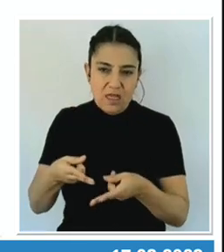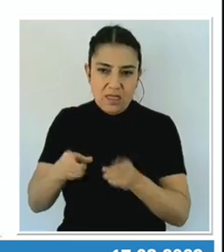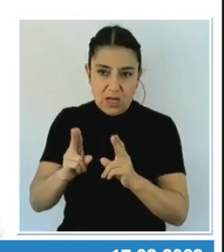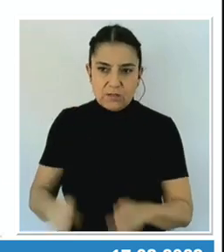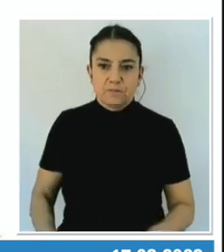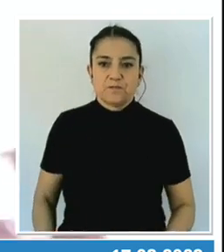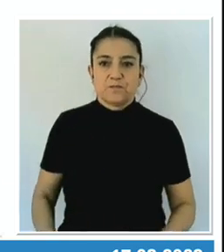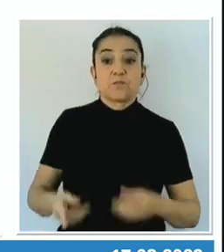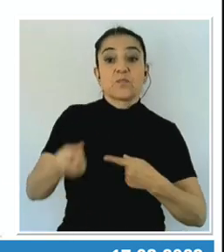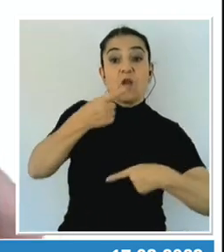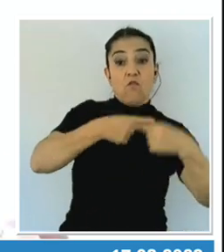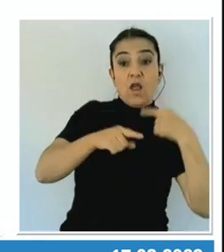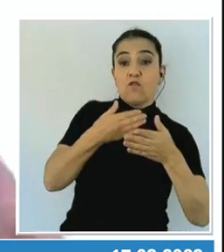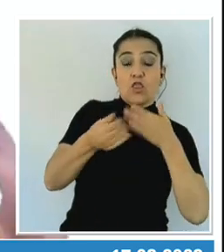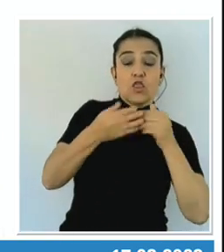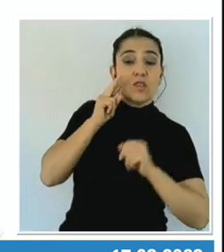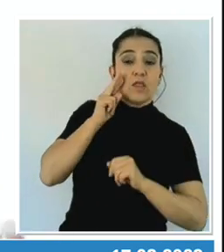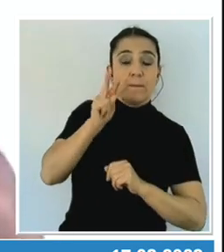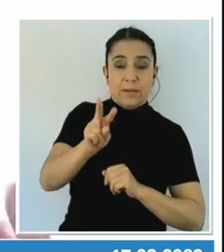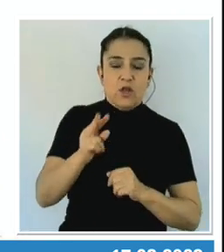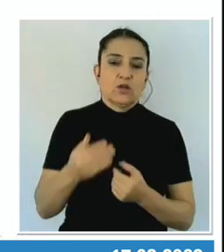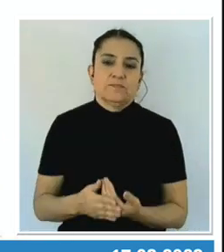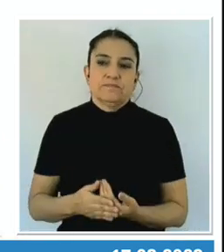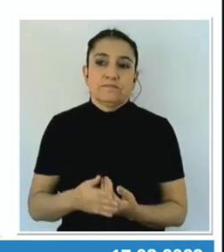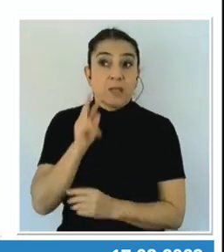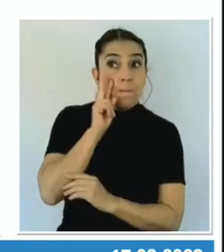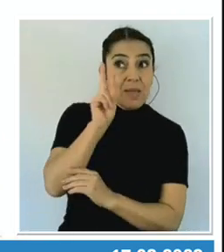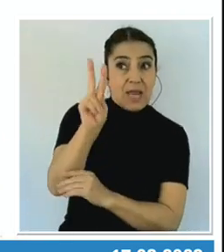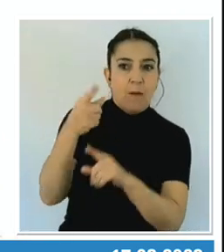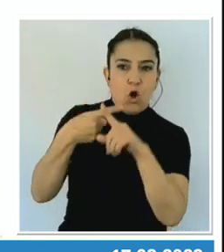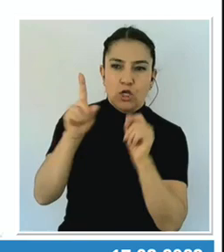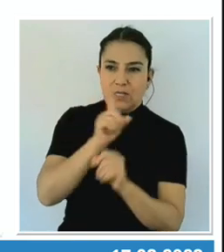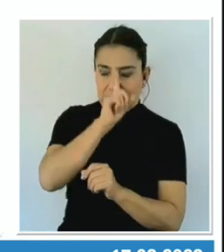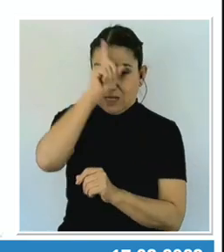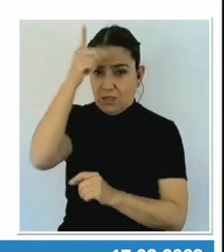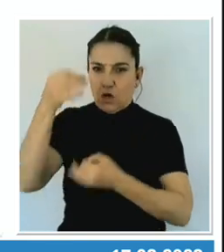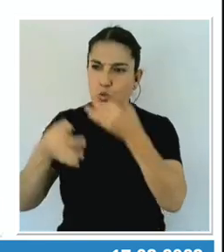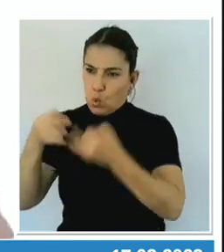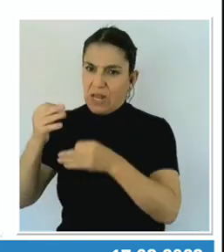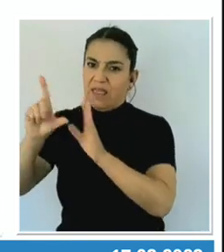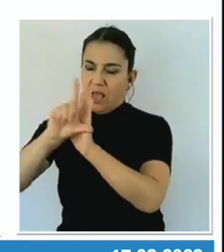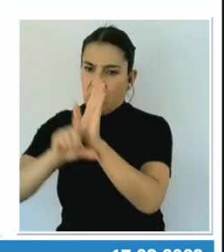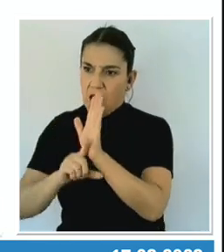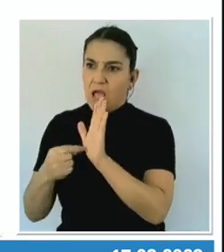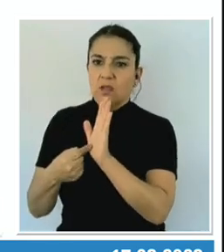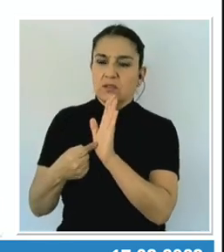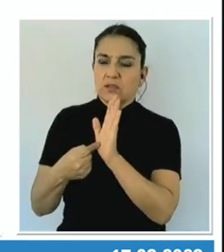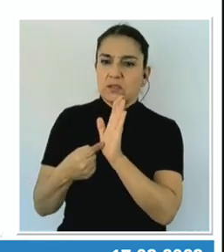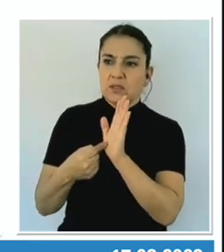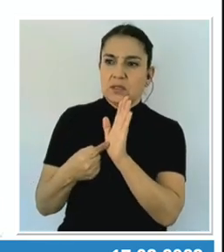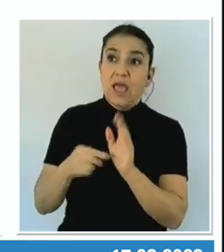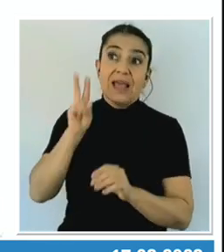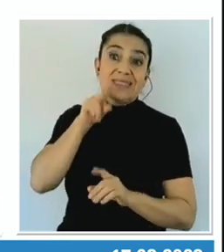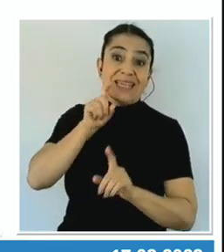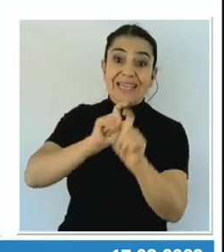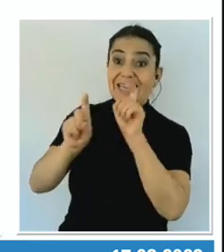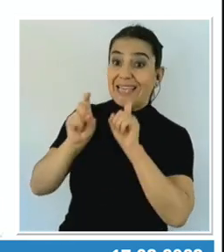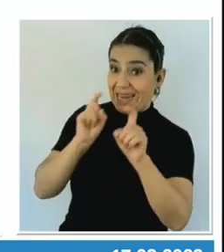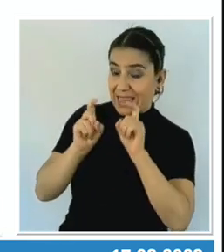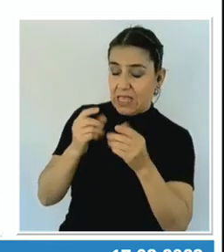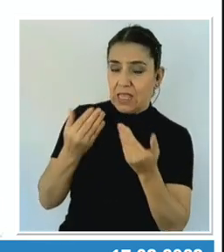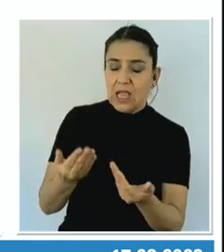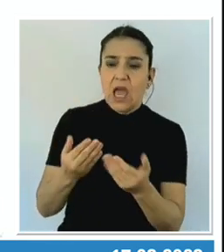nos abrimos a otras tradiciones jurídicas sin prejuzgar de antemano su valor, podremos ver también otros desarrollos normativos que